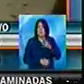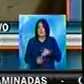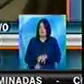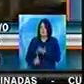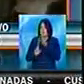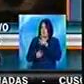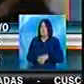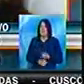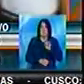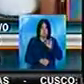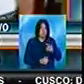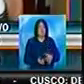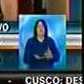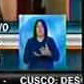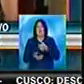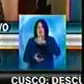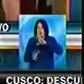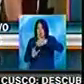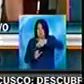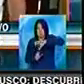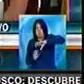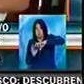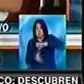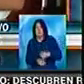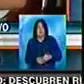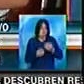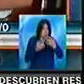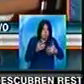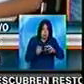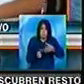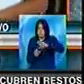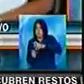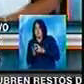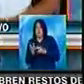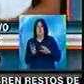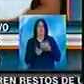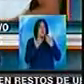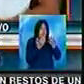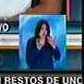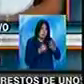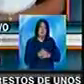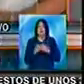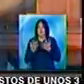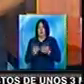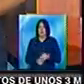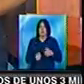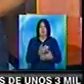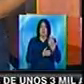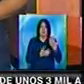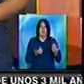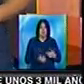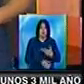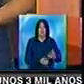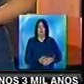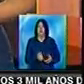especialista de SUNAS, a ahorrar el agua, a estar detrás de las fugas, ¿no es cierto?, para cortarlas. Muchas gracias. Gracias, gracias por estar esta mañana con